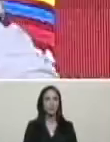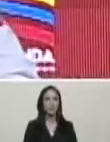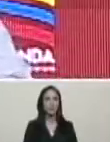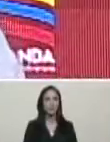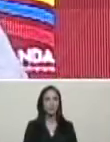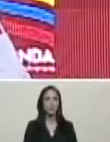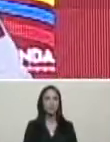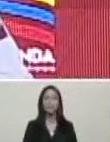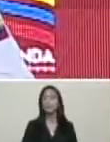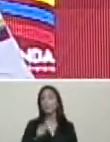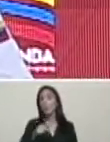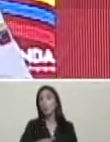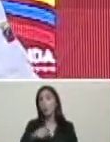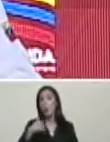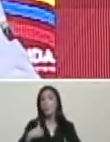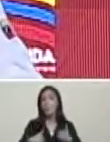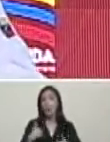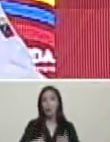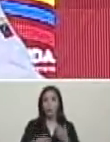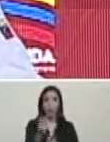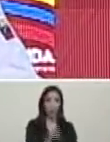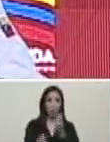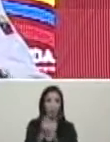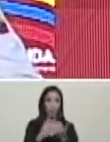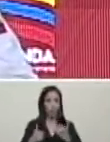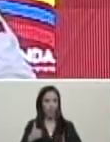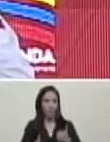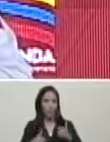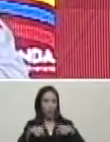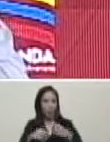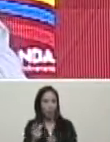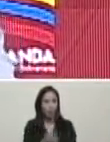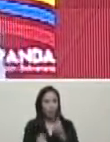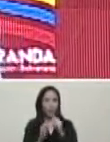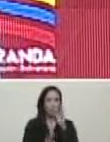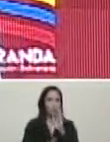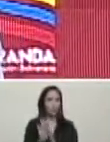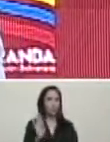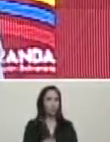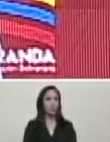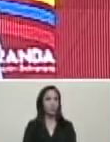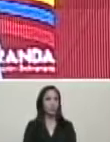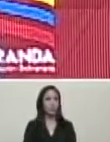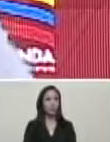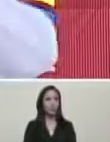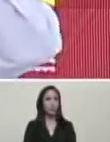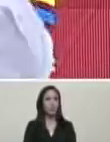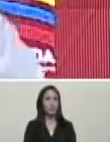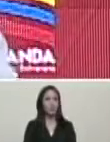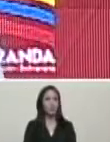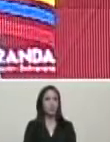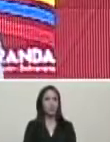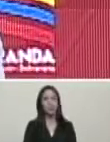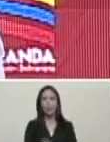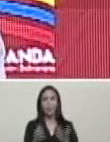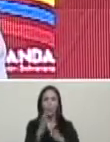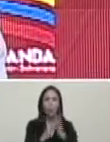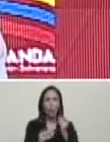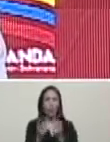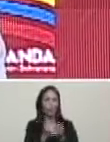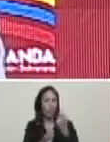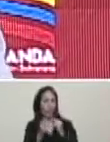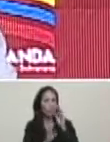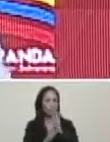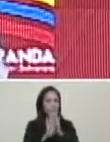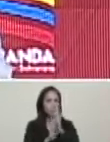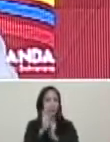Bueno, hoy es miércoles de economía. Tenemos que seguir, mira, atendiendo la economía, la macroeconomía, la microeconomía,